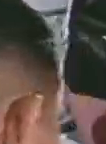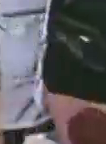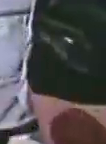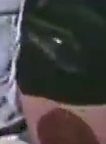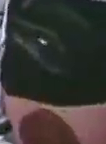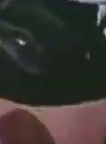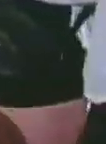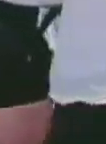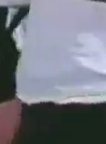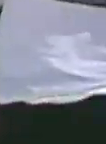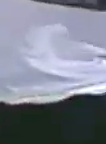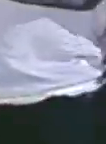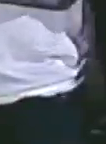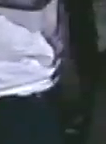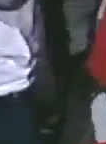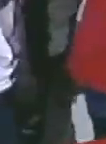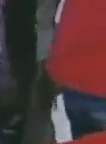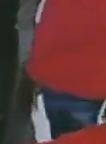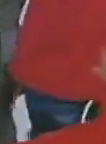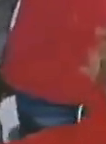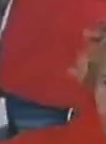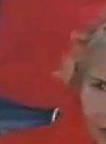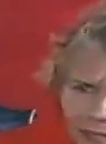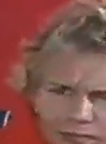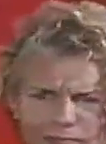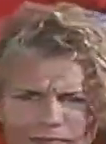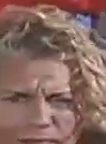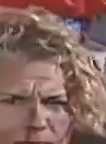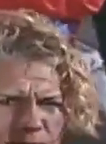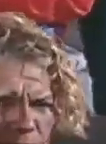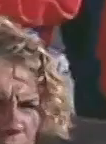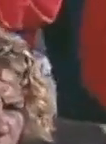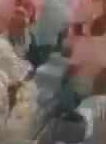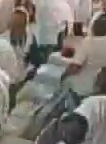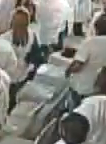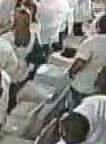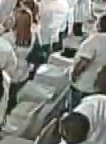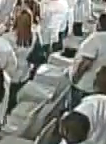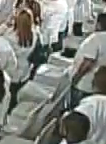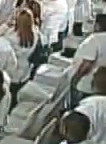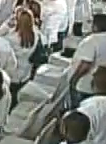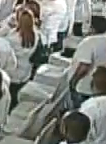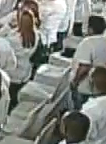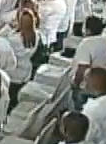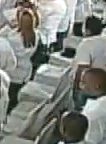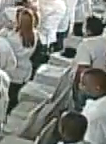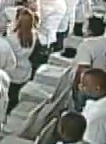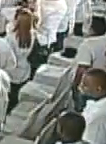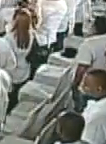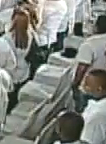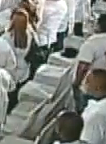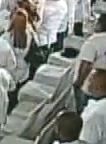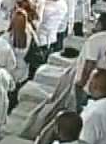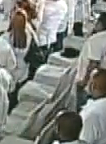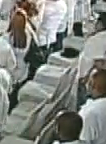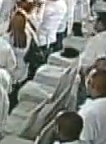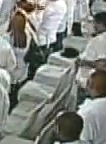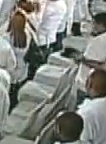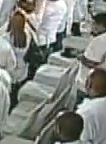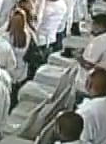misión Barrio Adentro, un encuentro entre los colaboradores de la misión Barrio Adentro del territorio